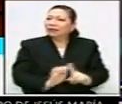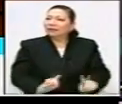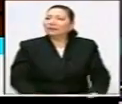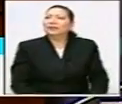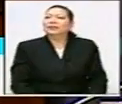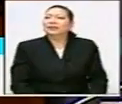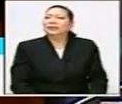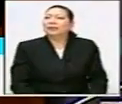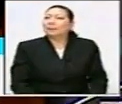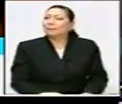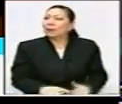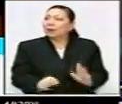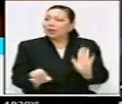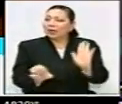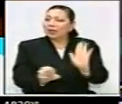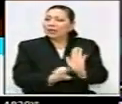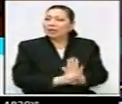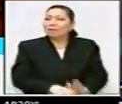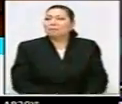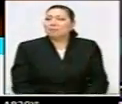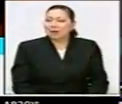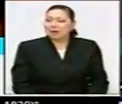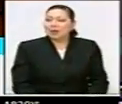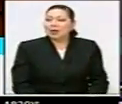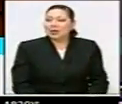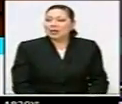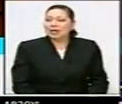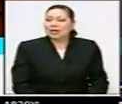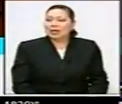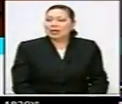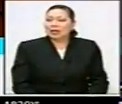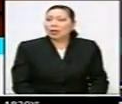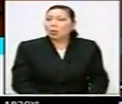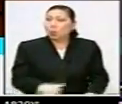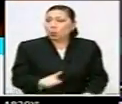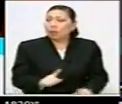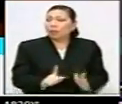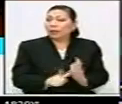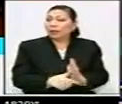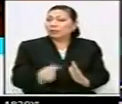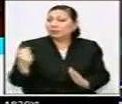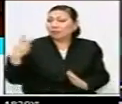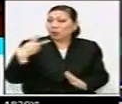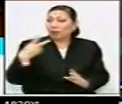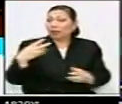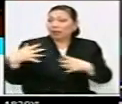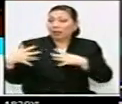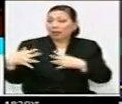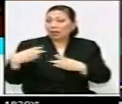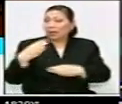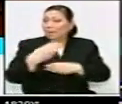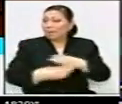diferente. Ejemplo, al canto. Cuando luego de la Segunda Guerra Mundial,